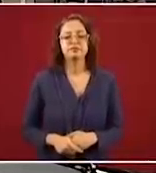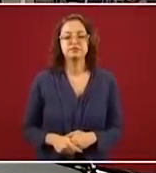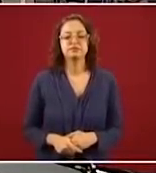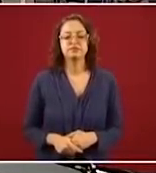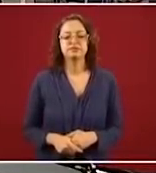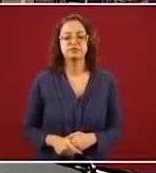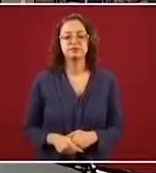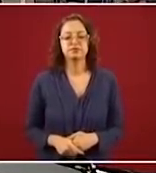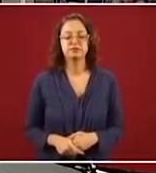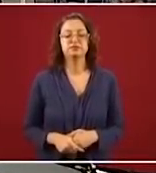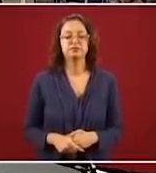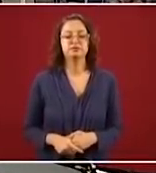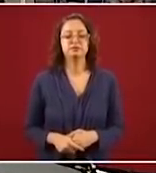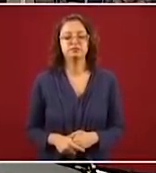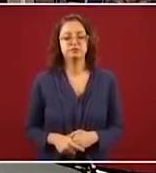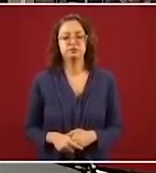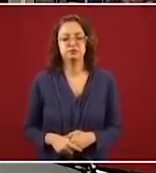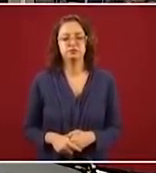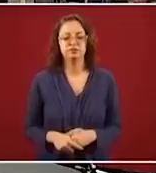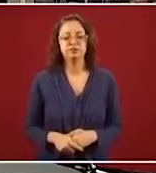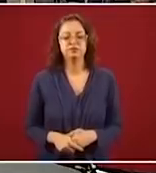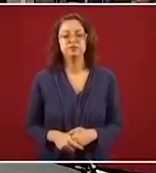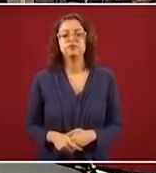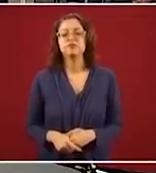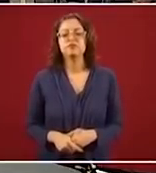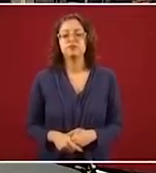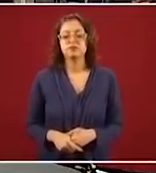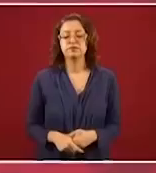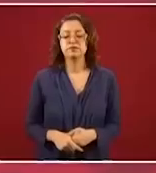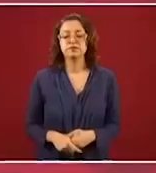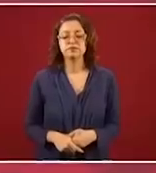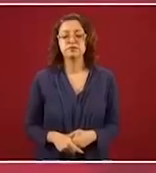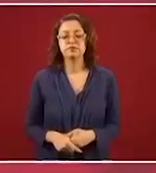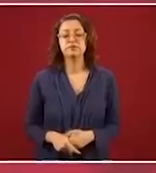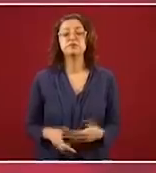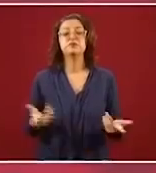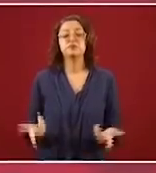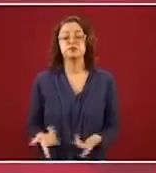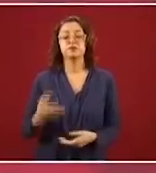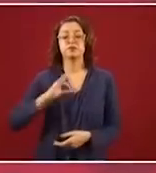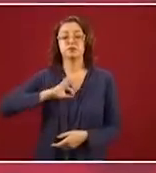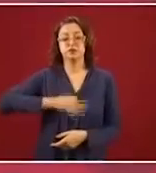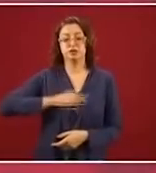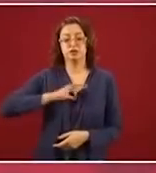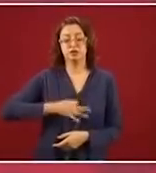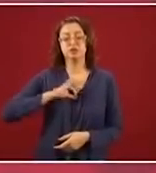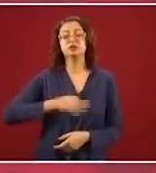Ah, sobre esto, ya hay identificación de lo del virus,